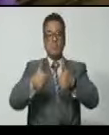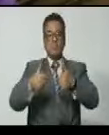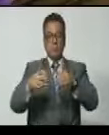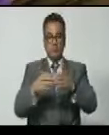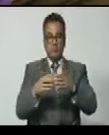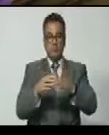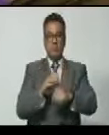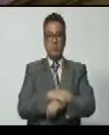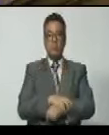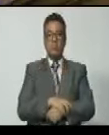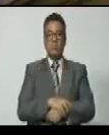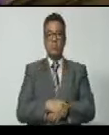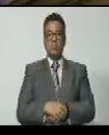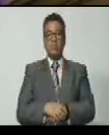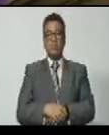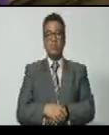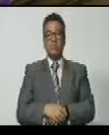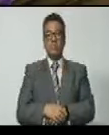la sesión.